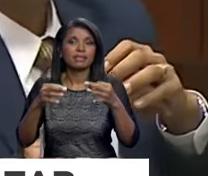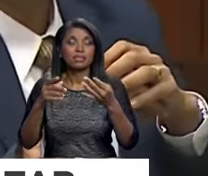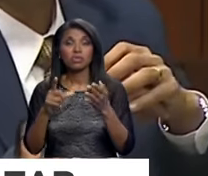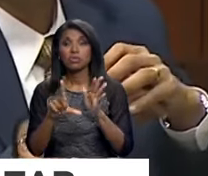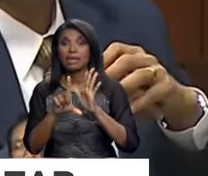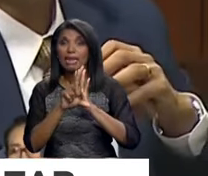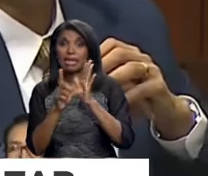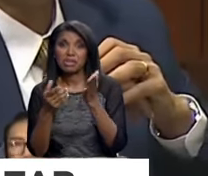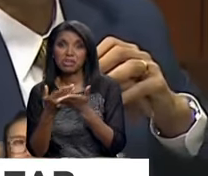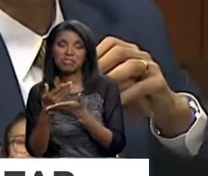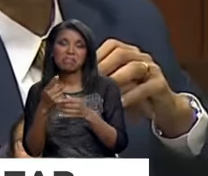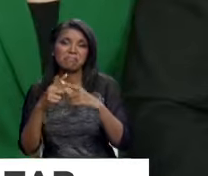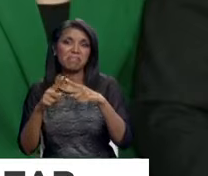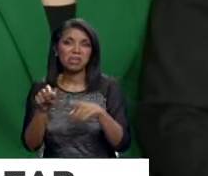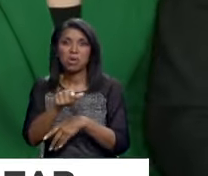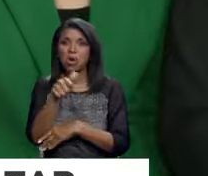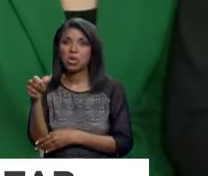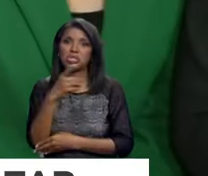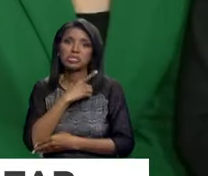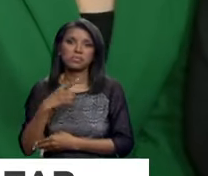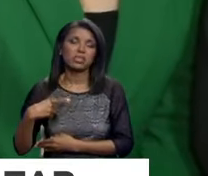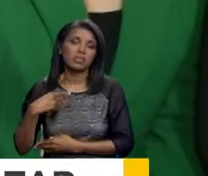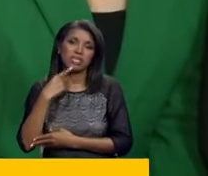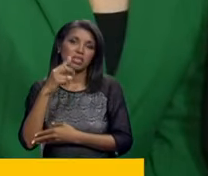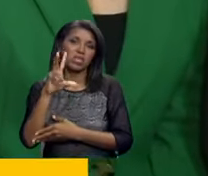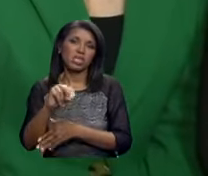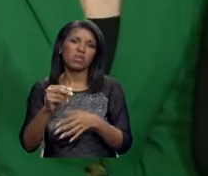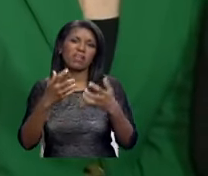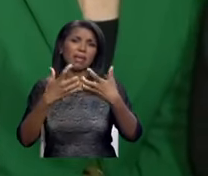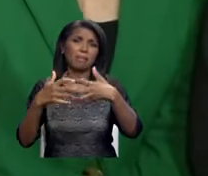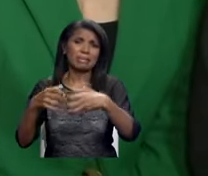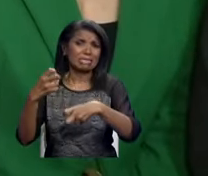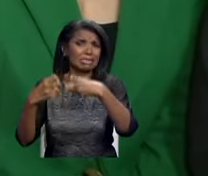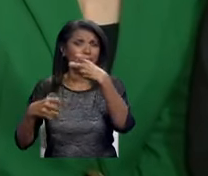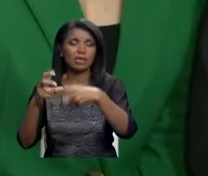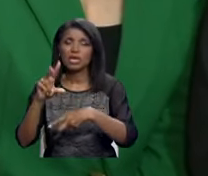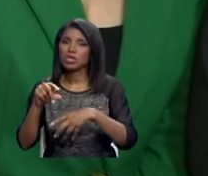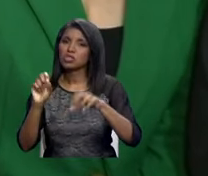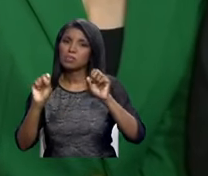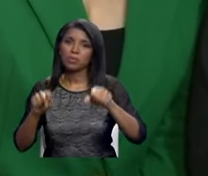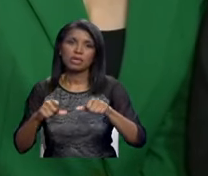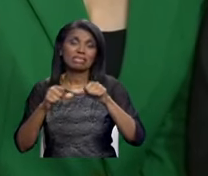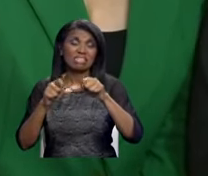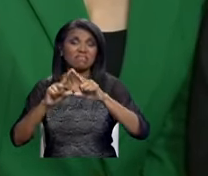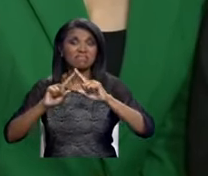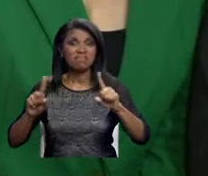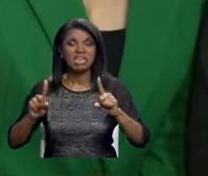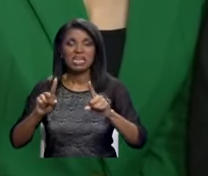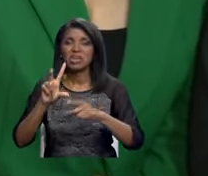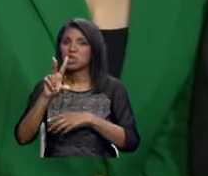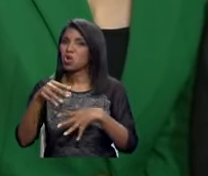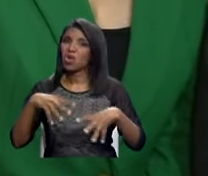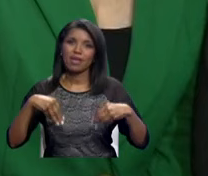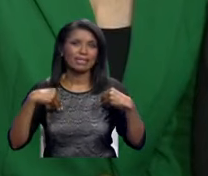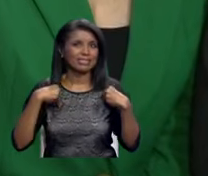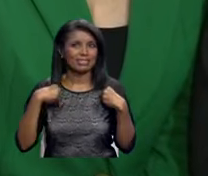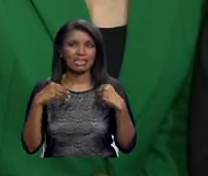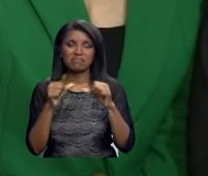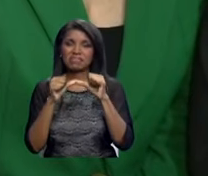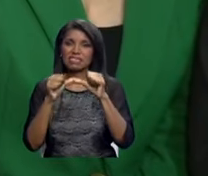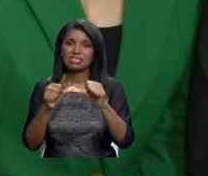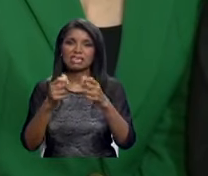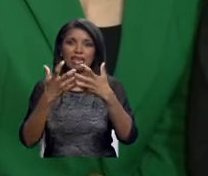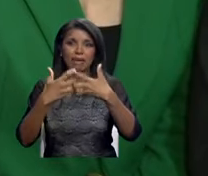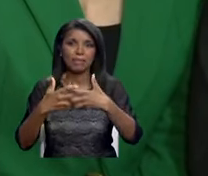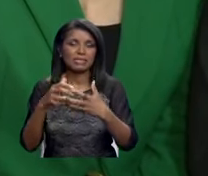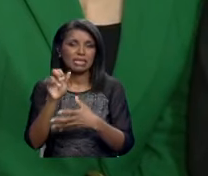condenadas por corrupción no puedan contratar con el Estado panameño, pero que fue rechazado de plano en la Comisión de Economía y Finanzas en el